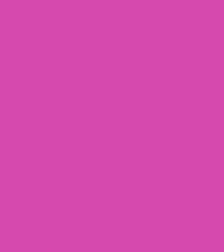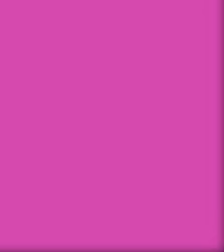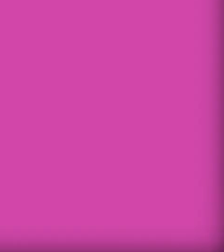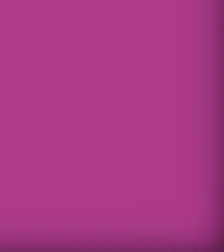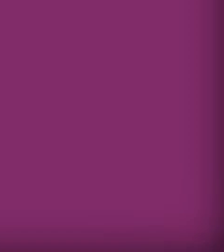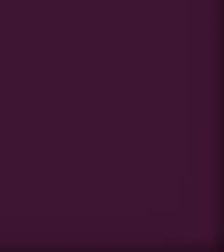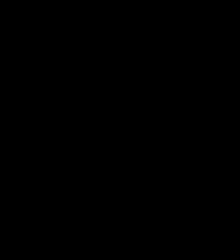¡Gracias!